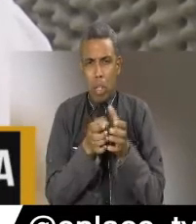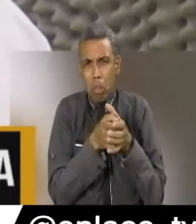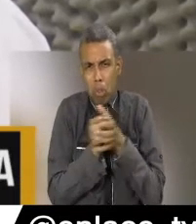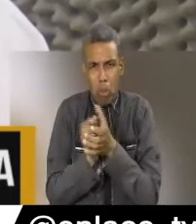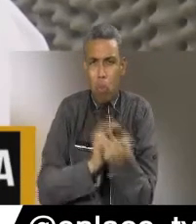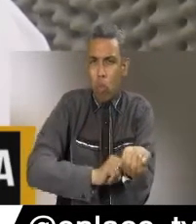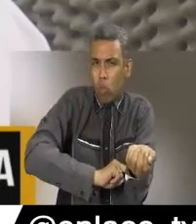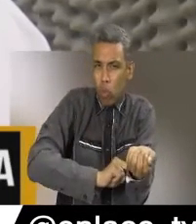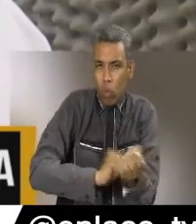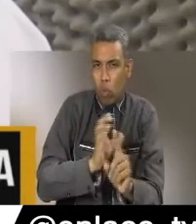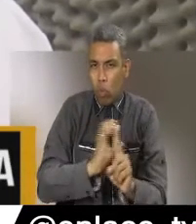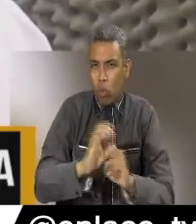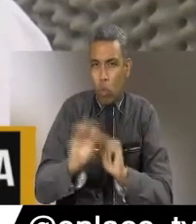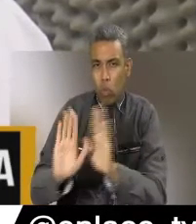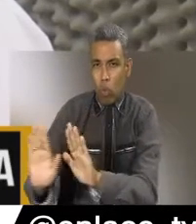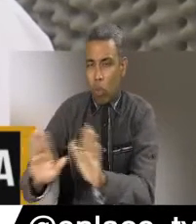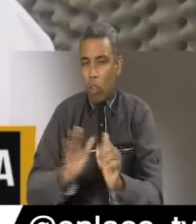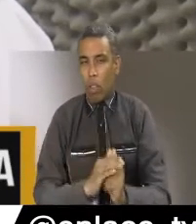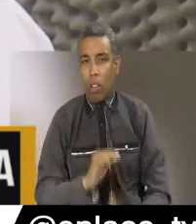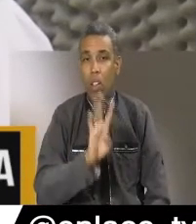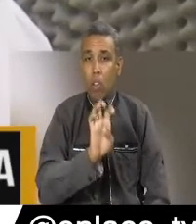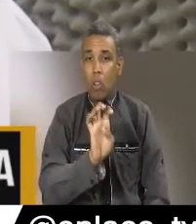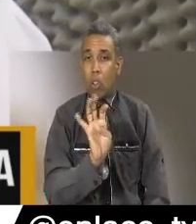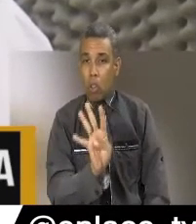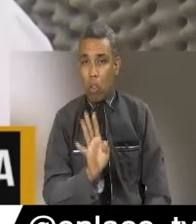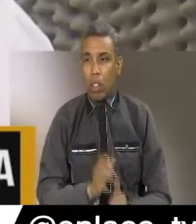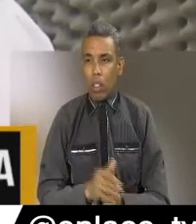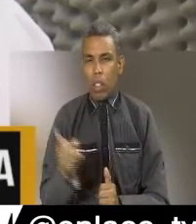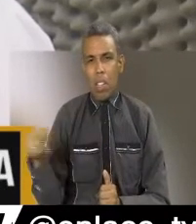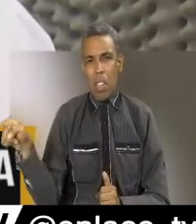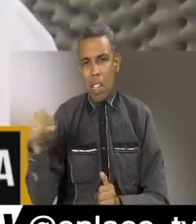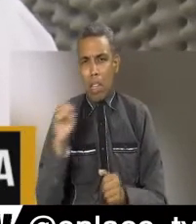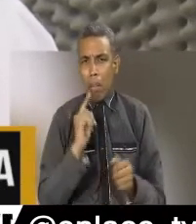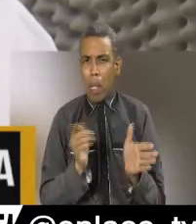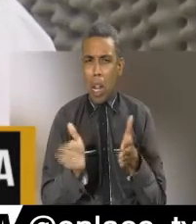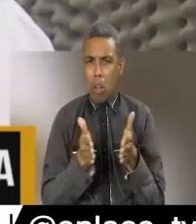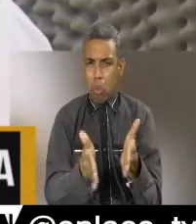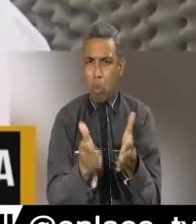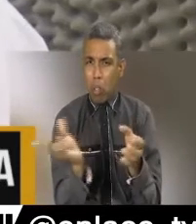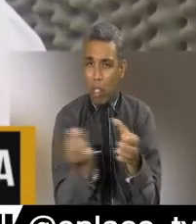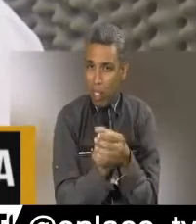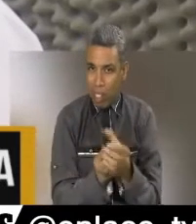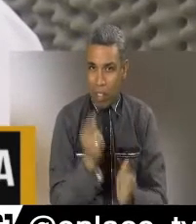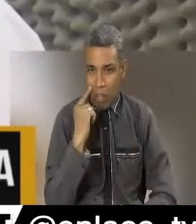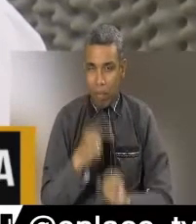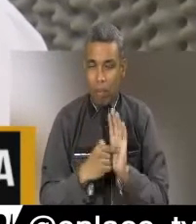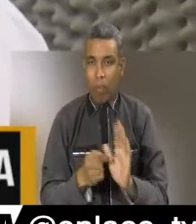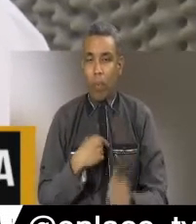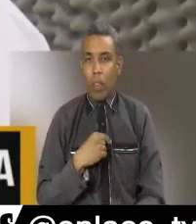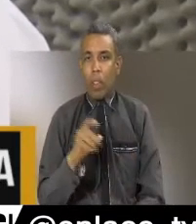étnico. Tenemos 94 de ruta de integración. Tenemos